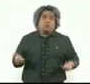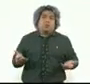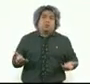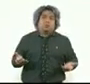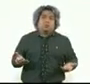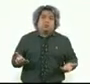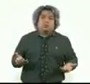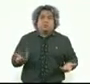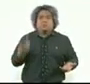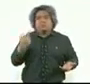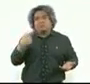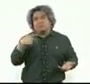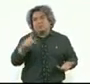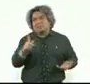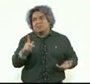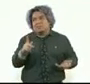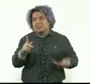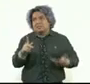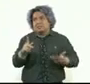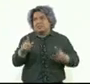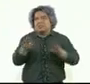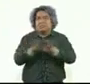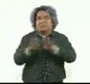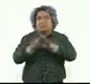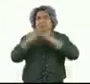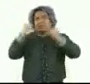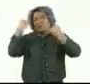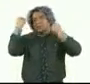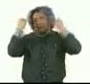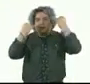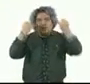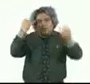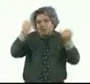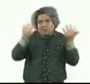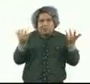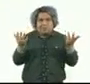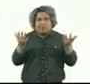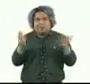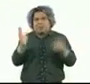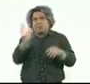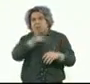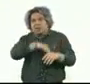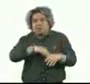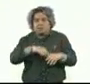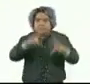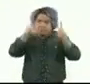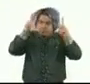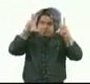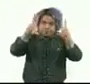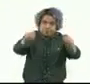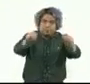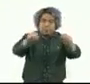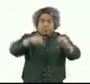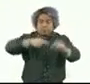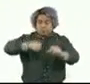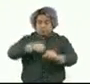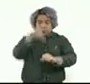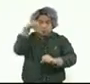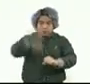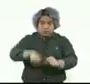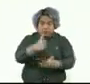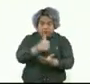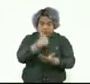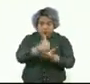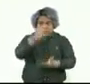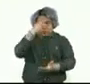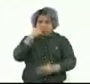Pero no queremos que quede la idea de que no es una vacuna que ha sido efectiva, ni mucho menos. Es la vacuna que más hemos aplicado en la ciudad. Cerca